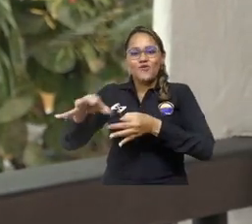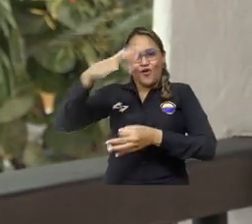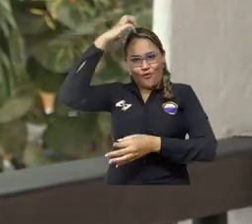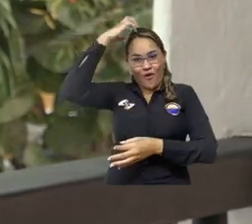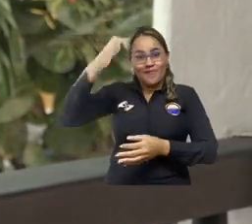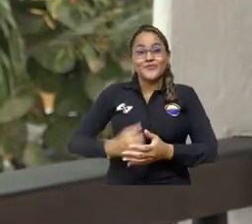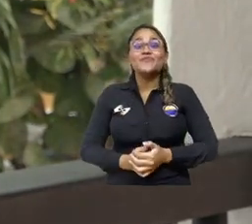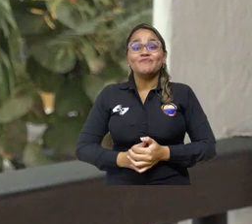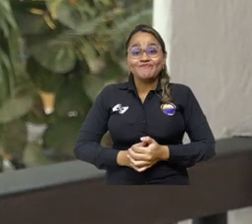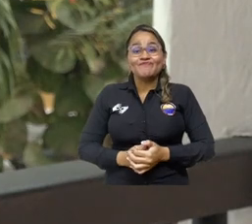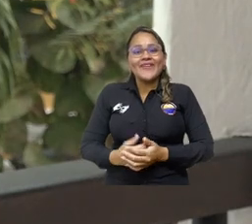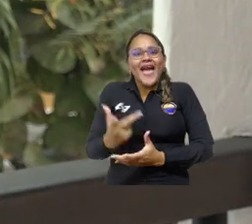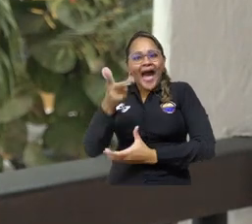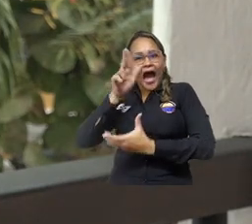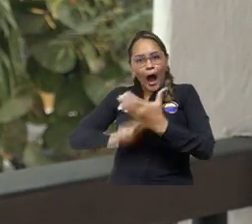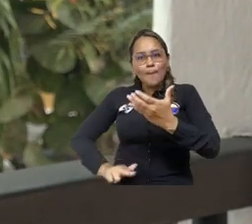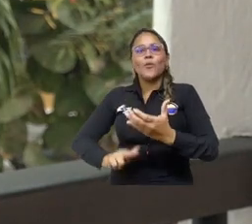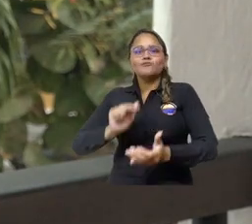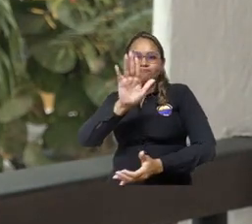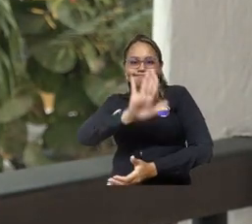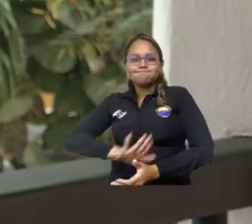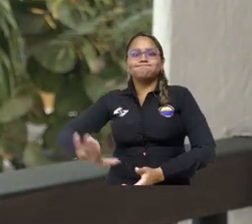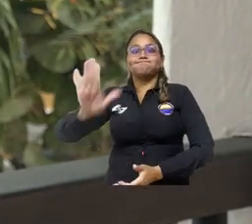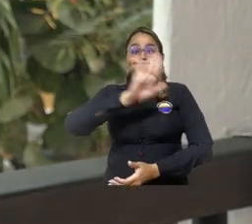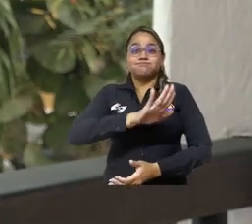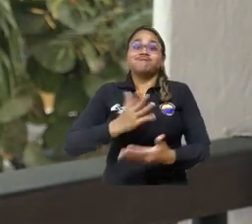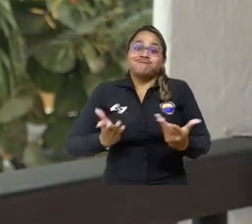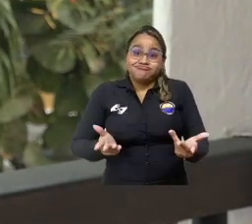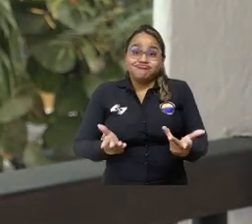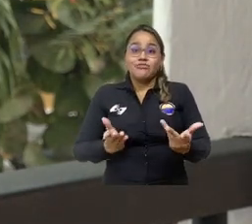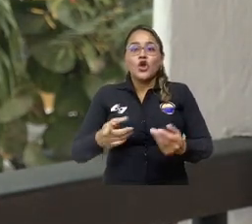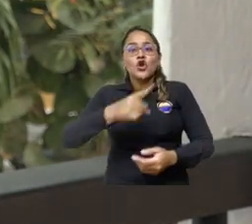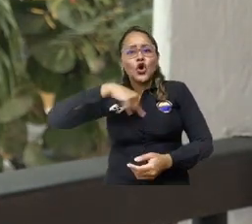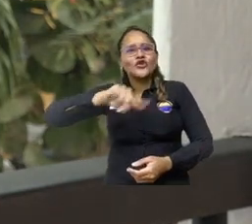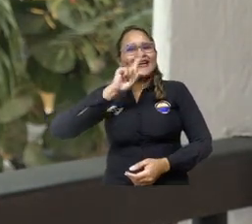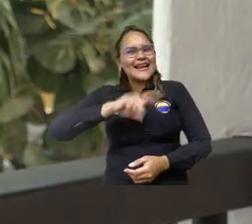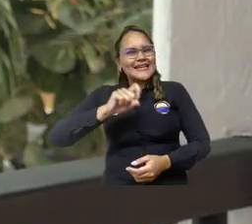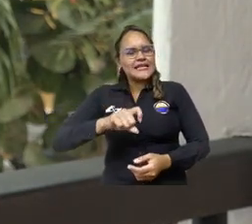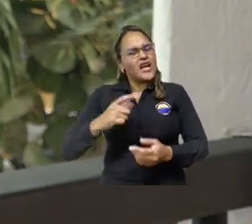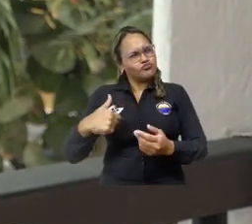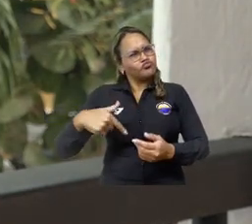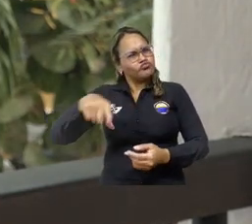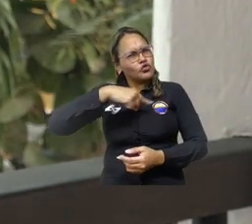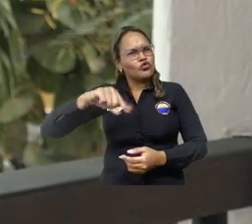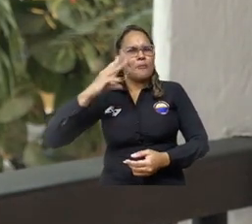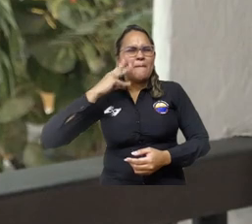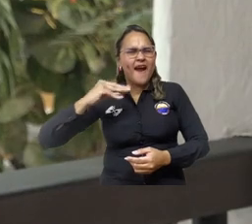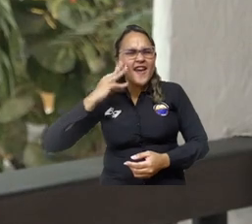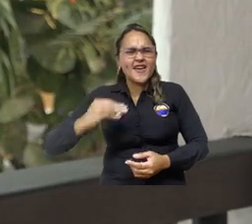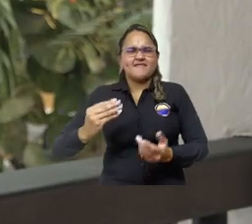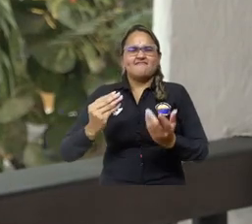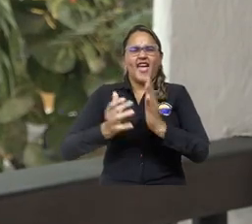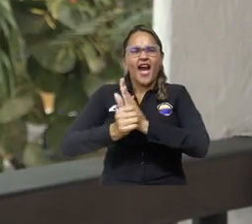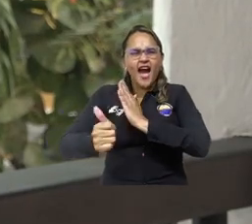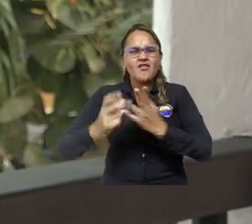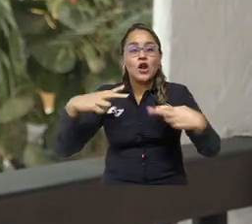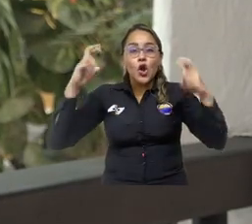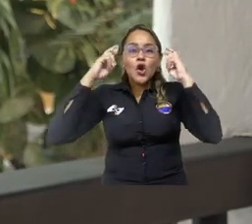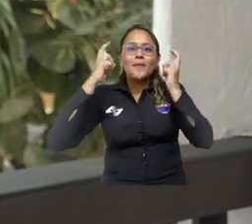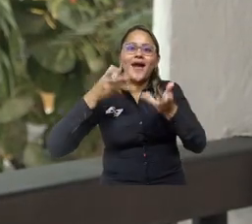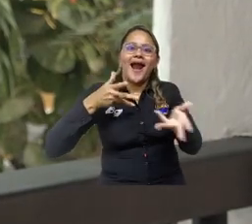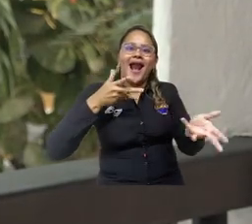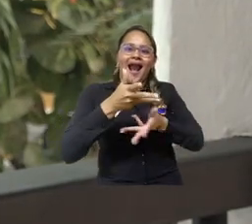pueblo de Arhuaco, porque ambos estamos en el territorio y nosotros requerimos también compartir esa experiencia, ese conocimiento